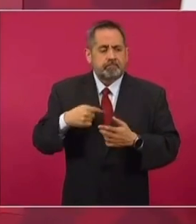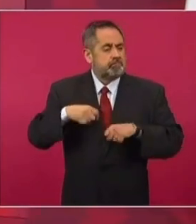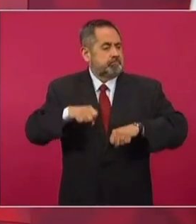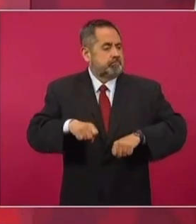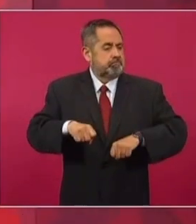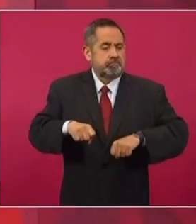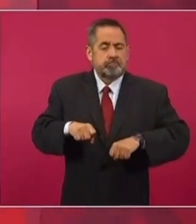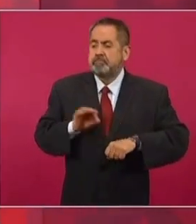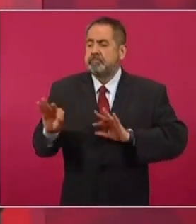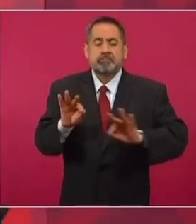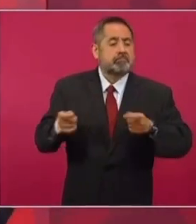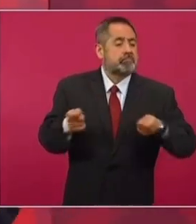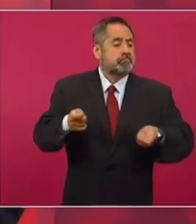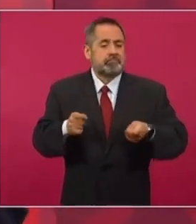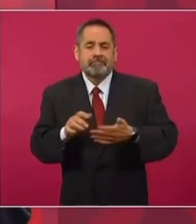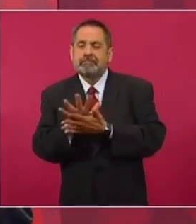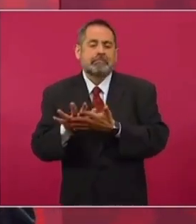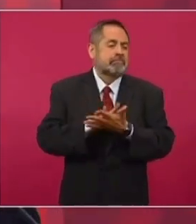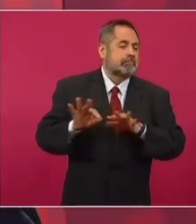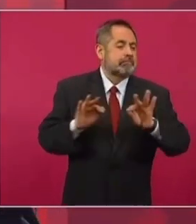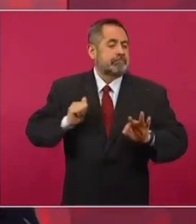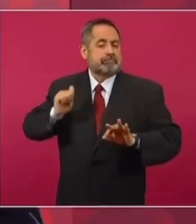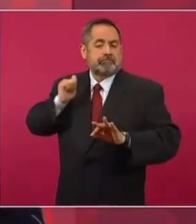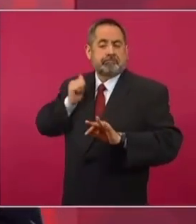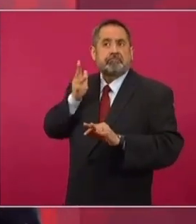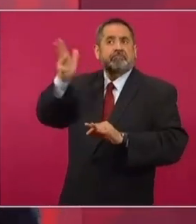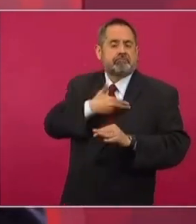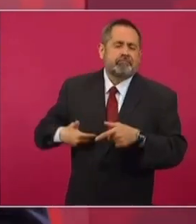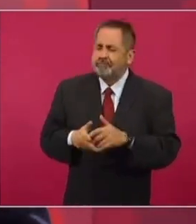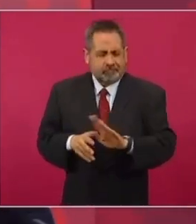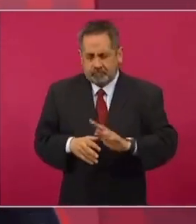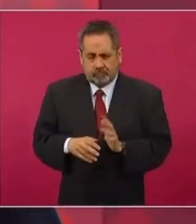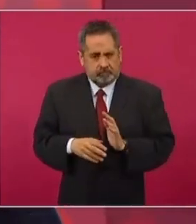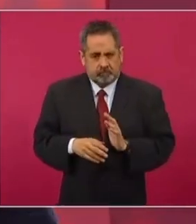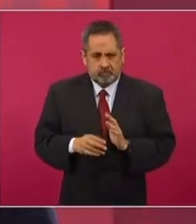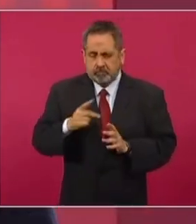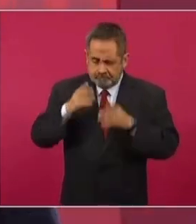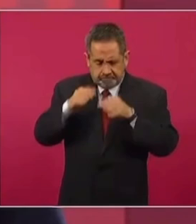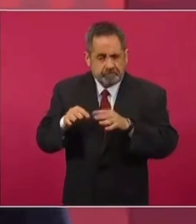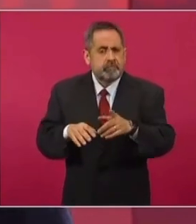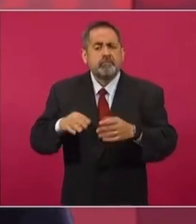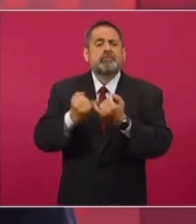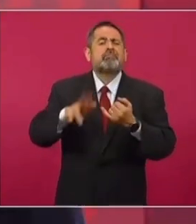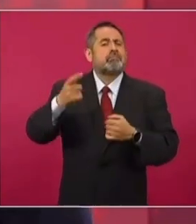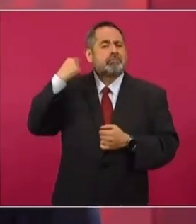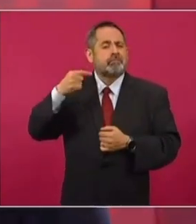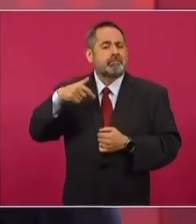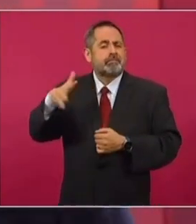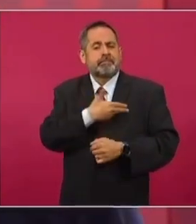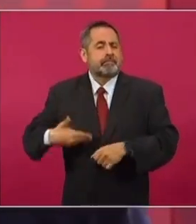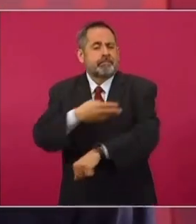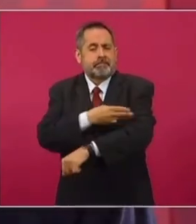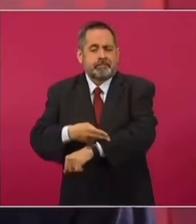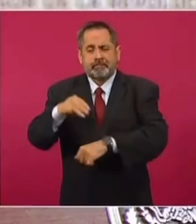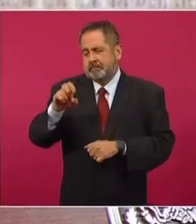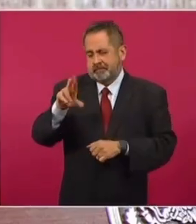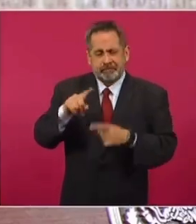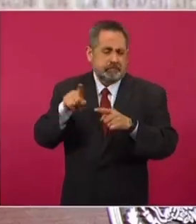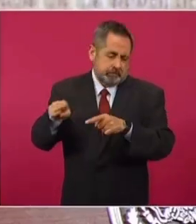puesto para sacar provecho. Tiene que haber lo que decía Madero, que era el